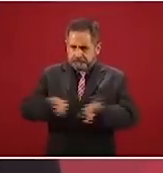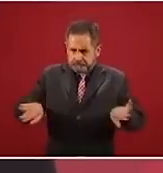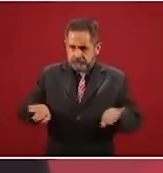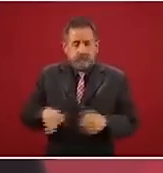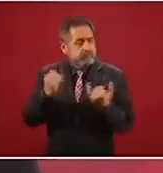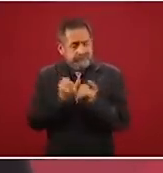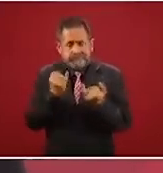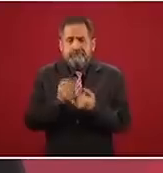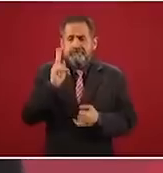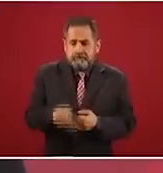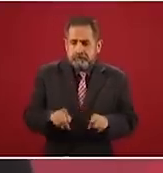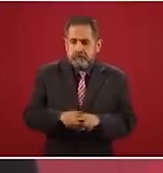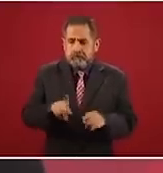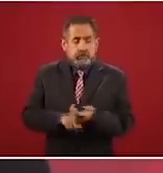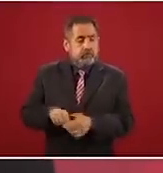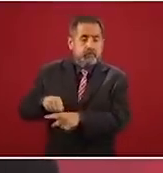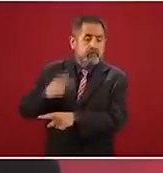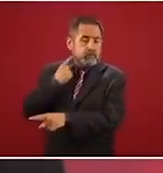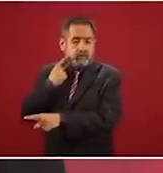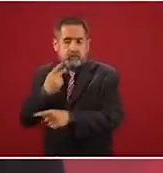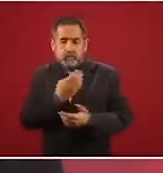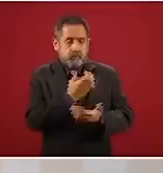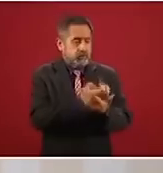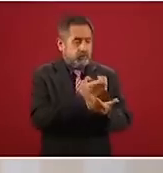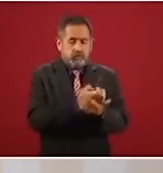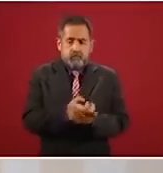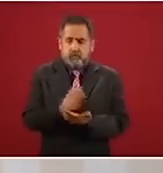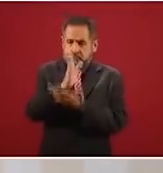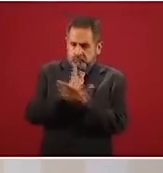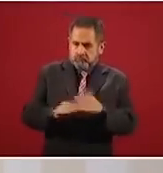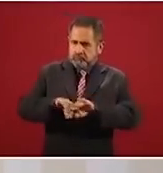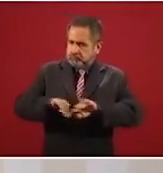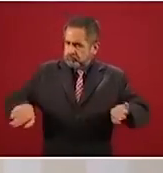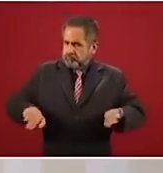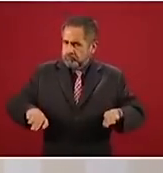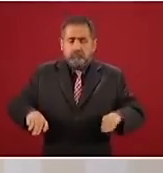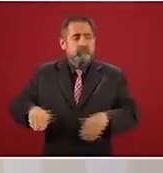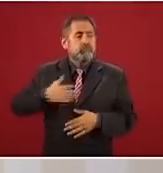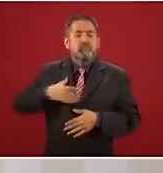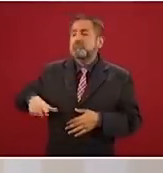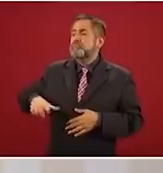se está separando el poder económico del poder político. El gobierno representa a todos,